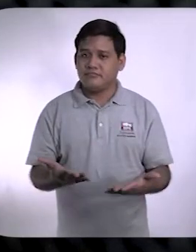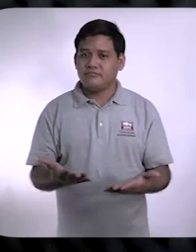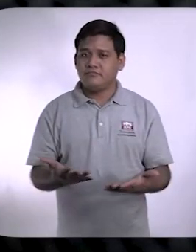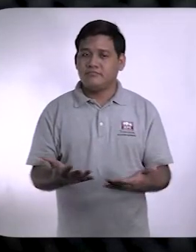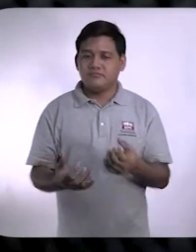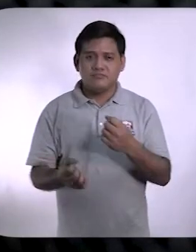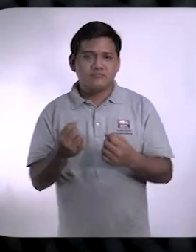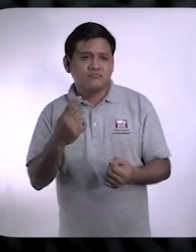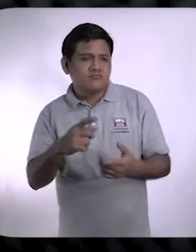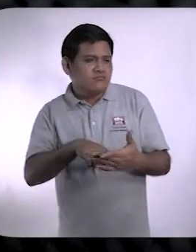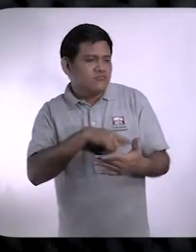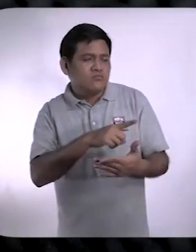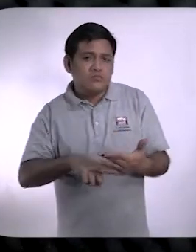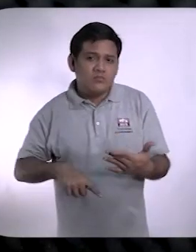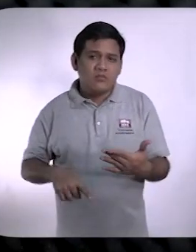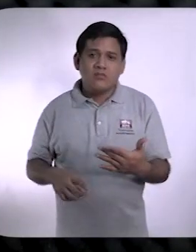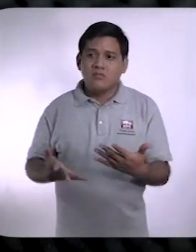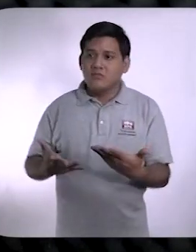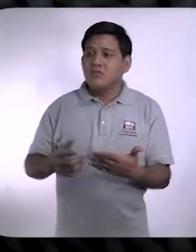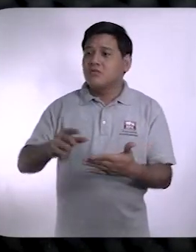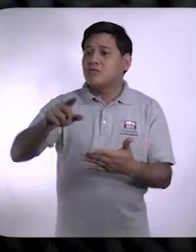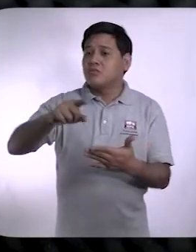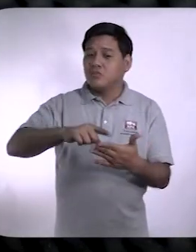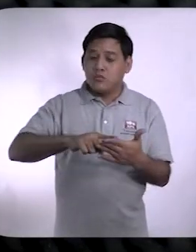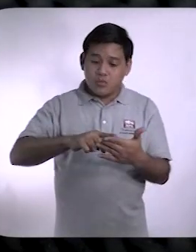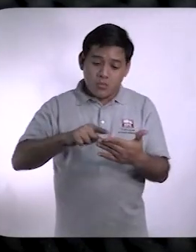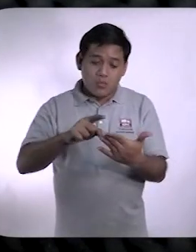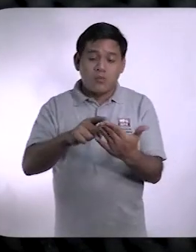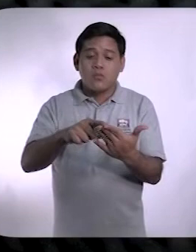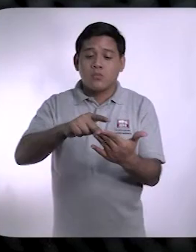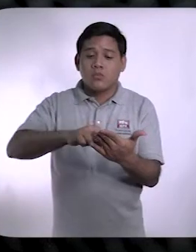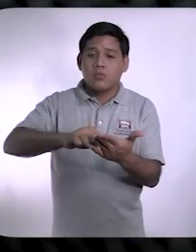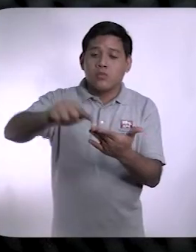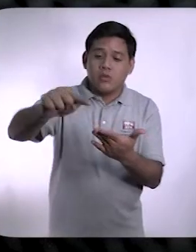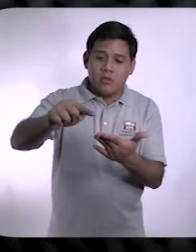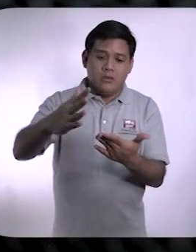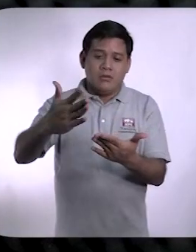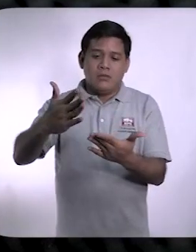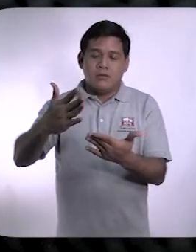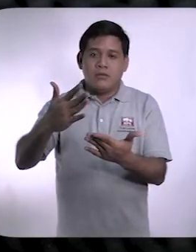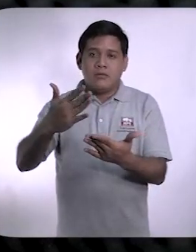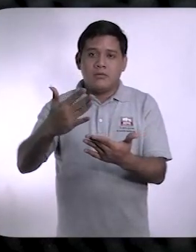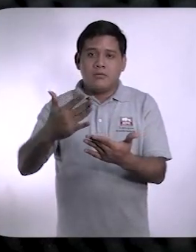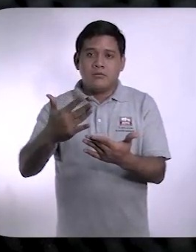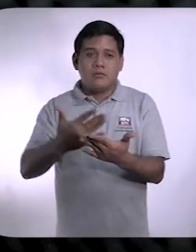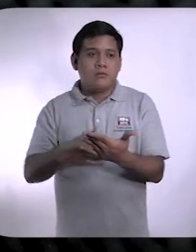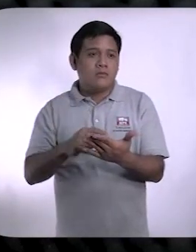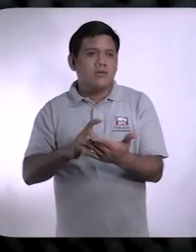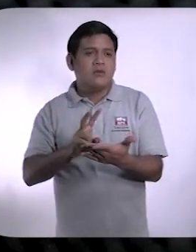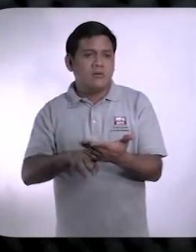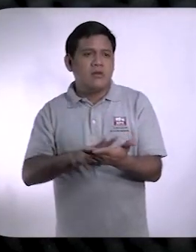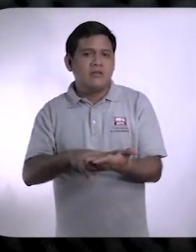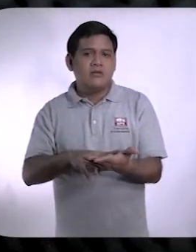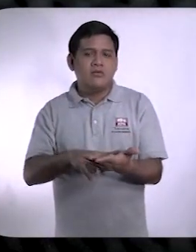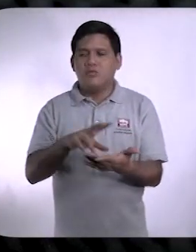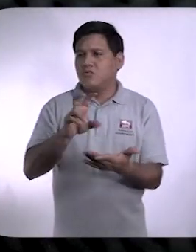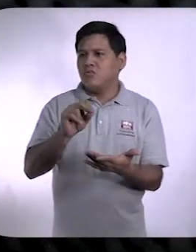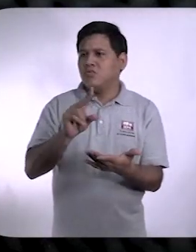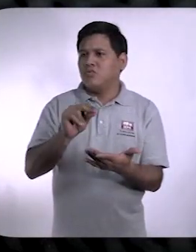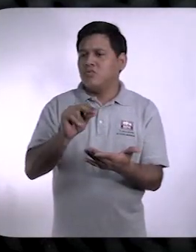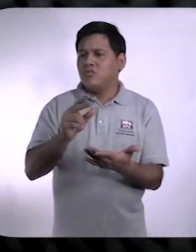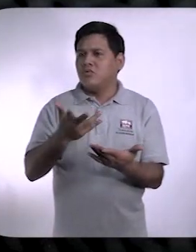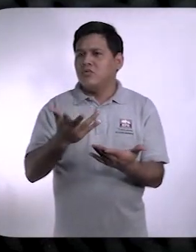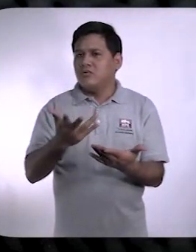para emitir nuestro voto, si nos salimos del recuadro, marcamos ¿Es nulo, es válido? ¿Hasta dónde